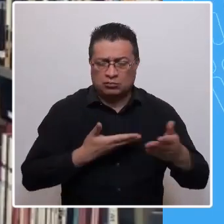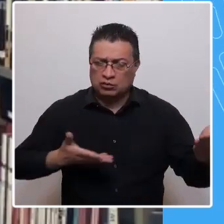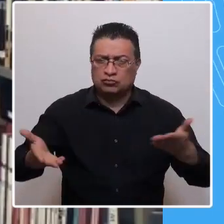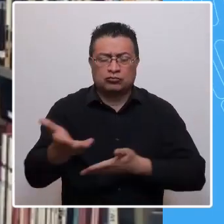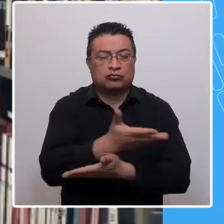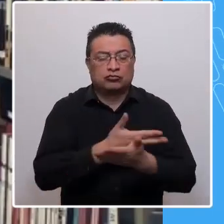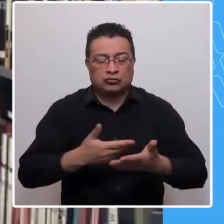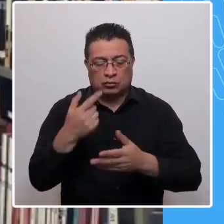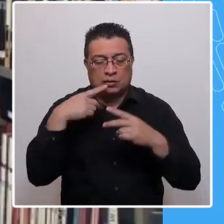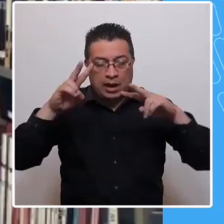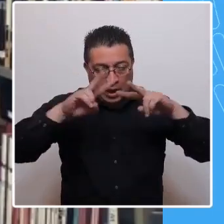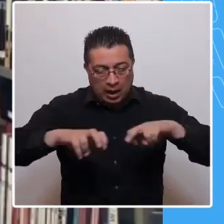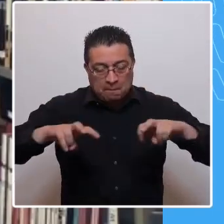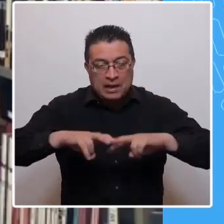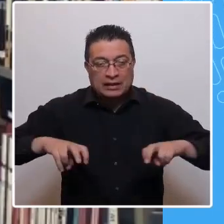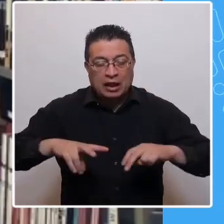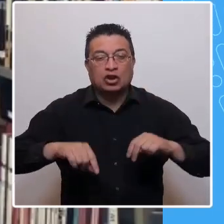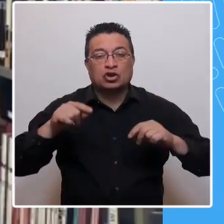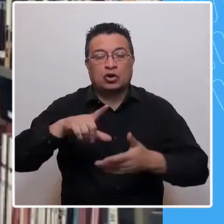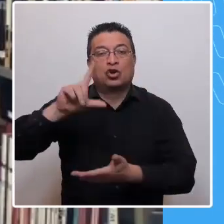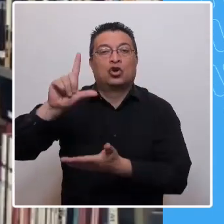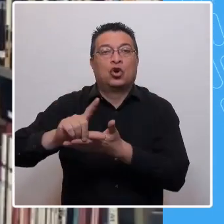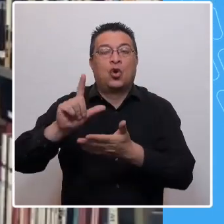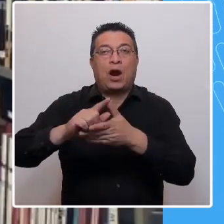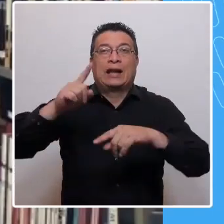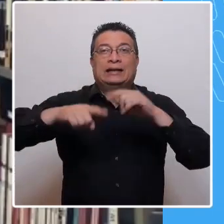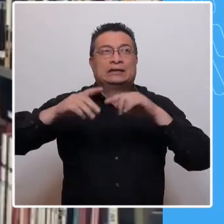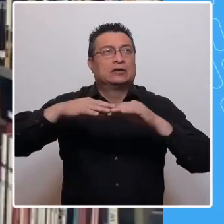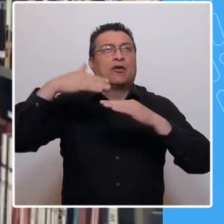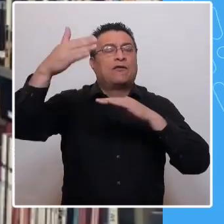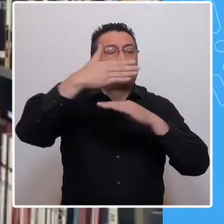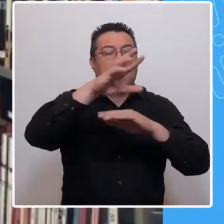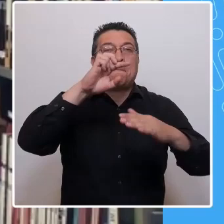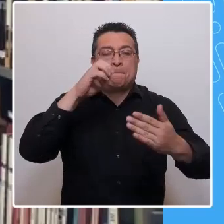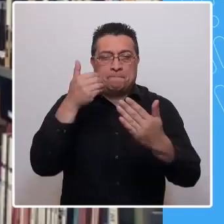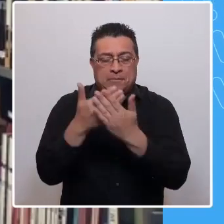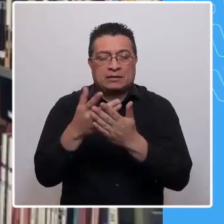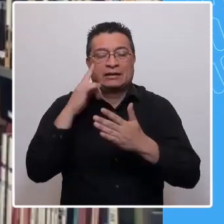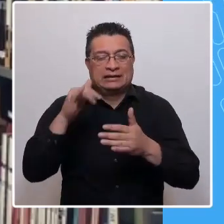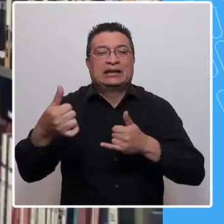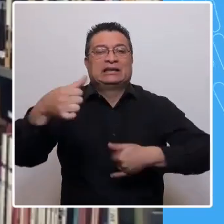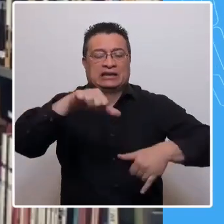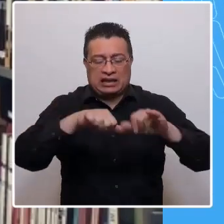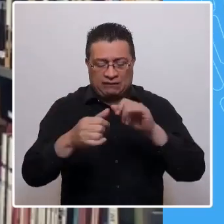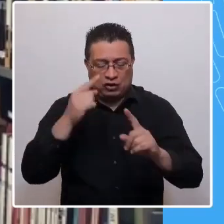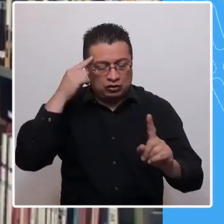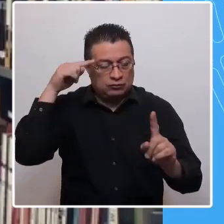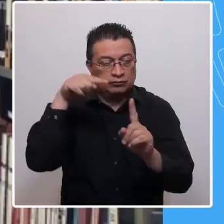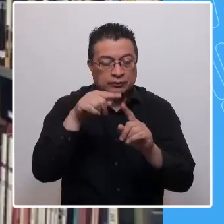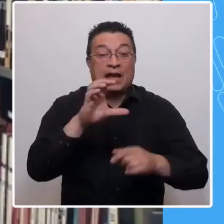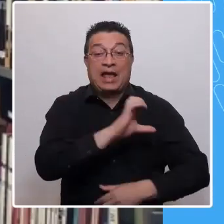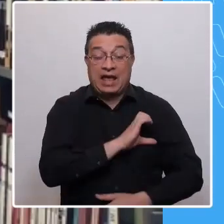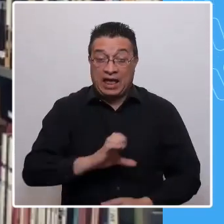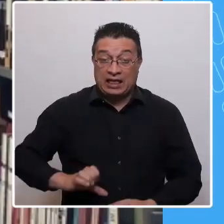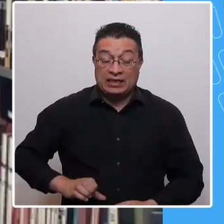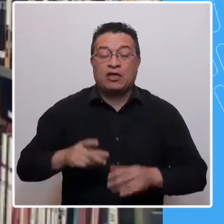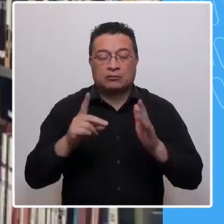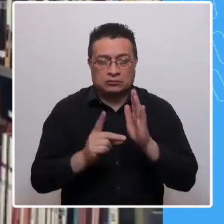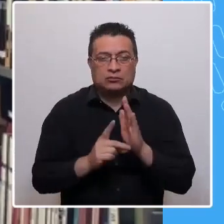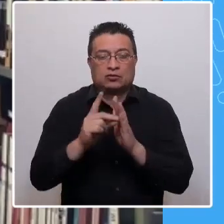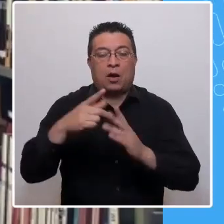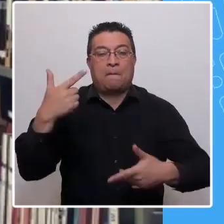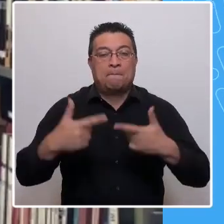la investigación del espacio ultraterrestre con fines pacíficos y científicos. El Estado desarrollará una